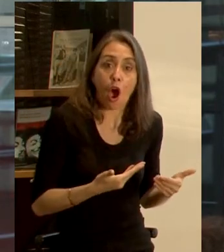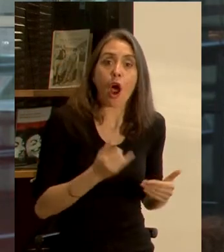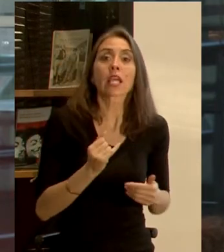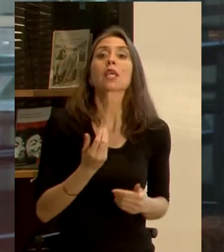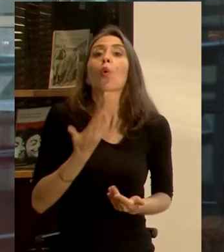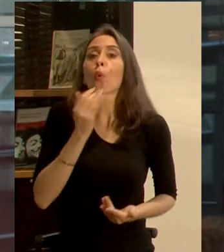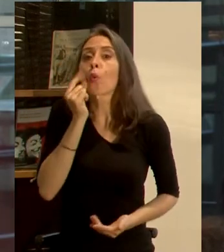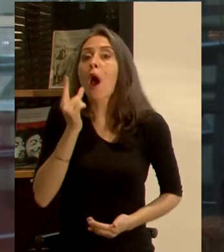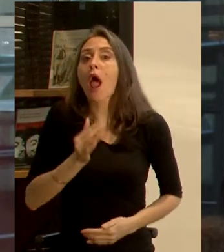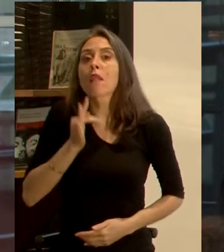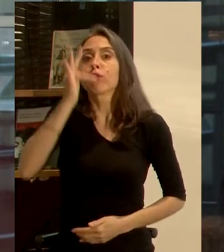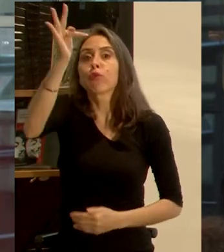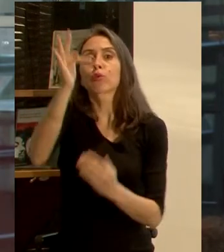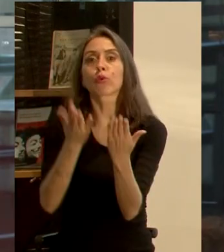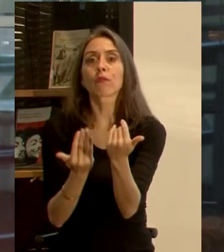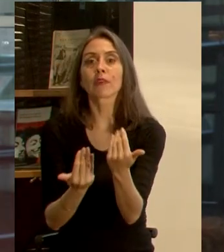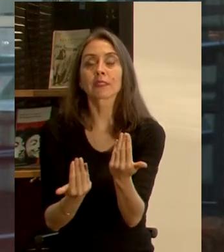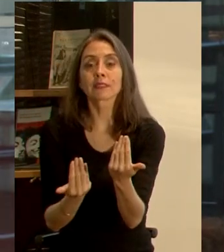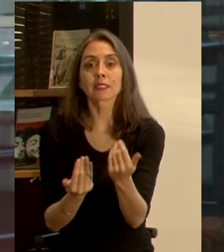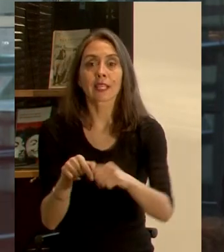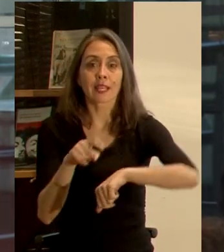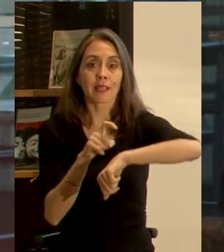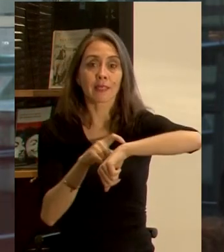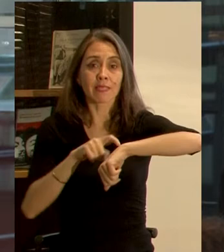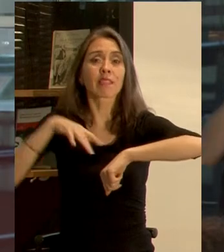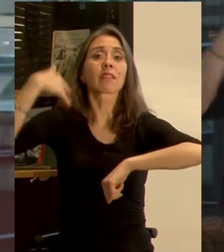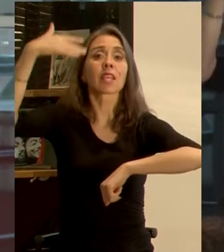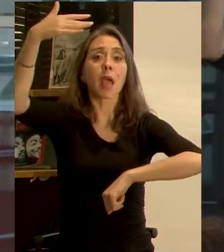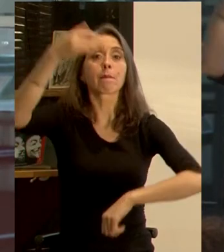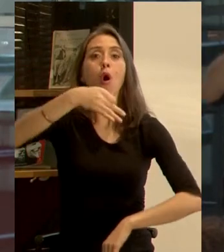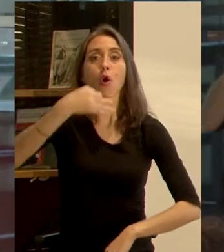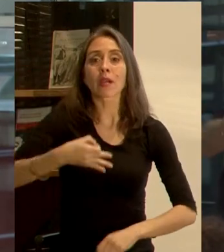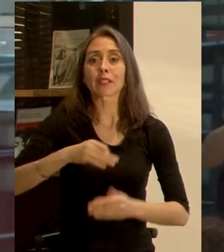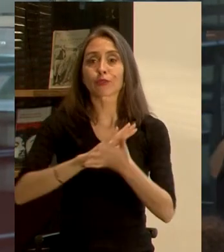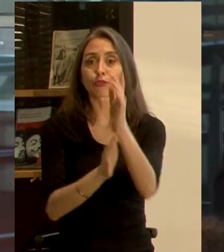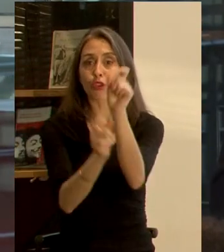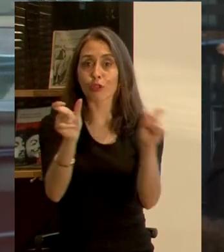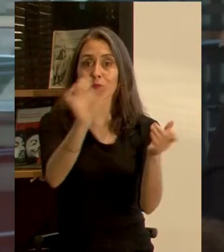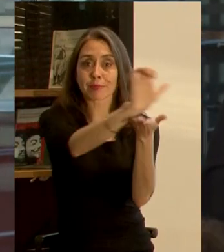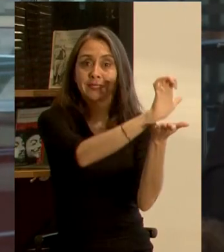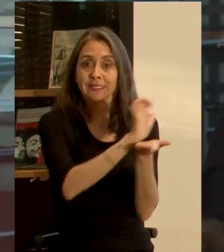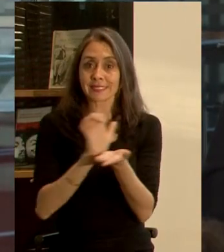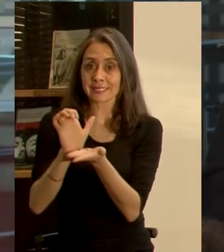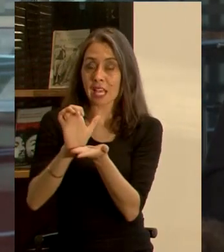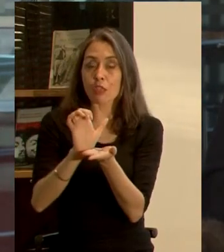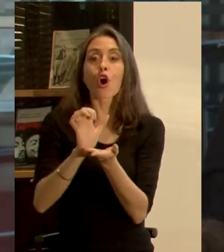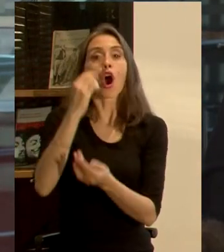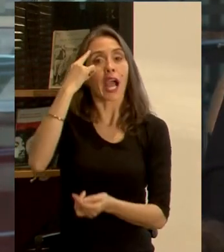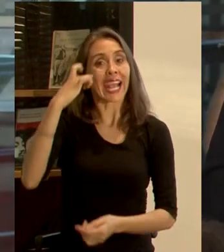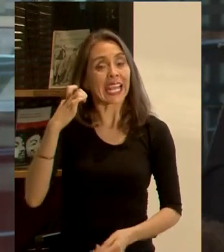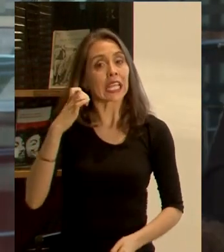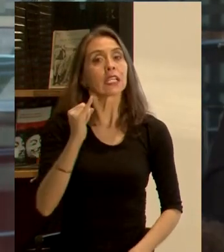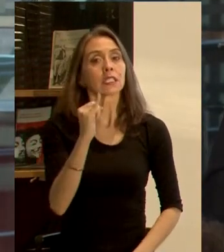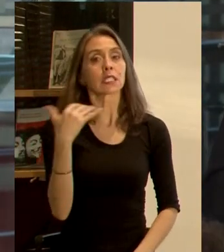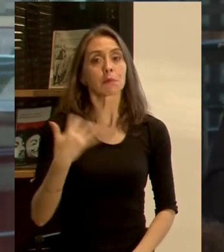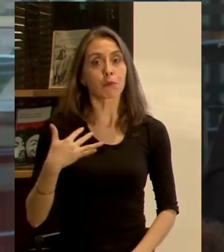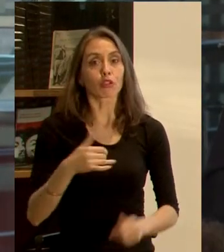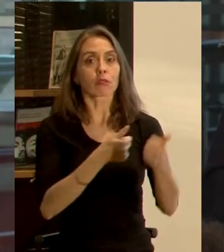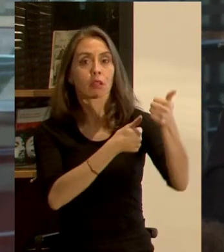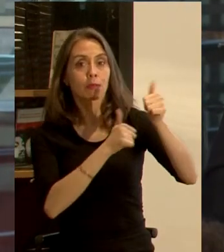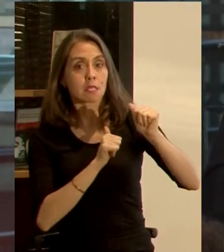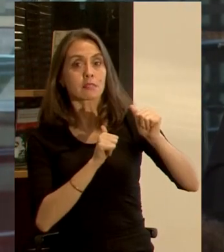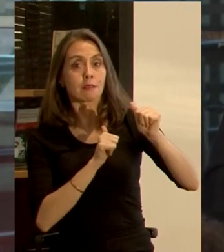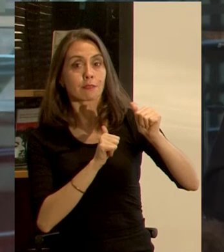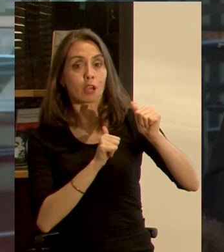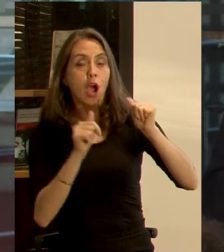mañana. Sin duda, el tiempo le dará la razón a todos aquellos estados que han creído en la importancia de este desafío